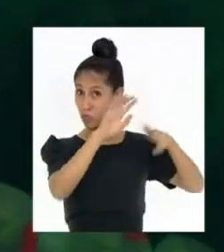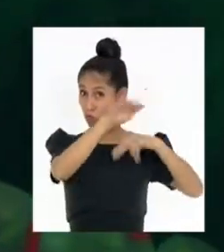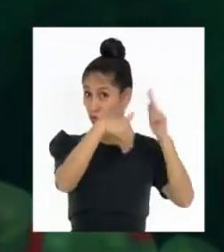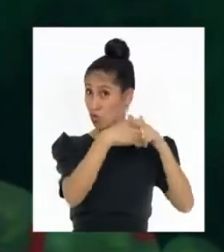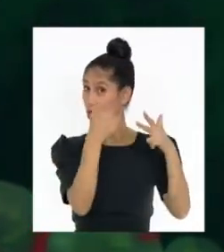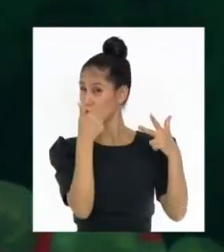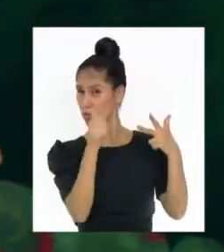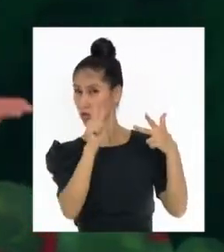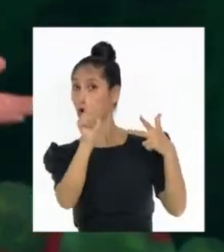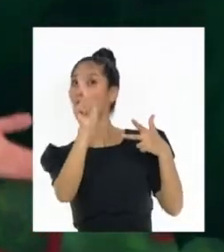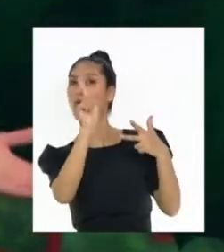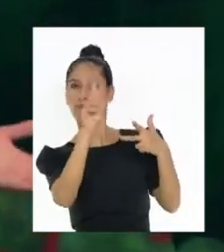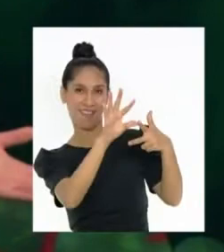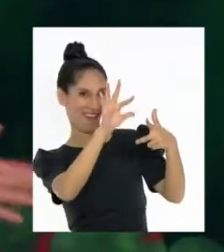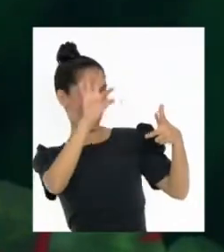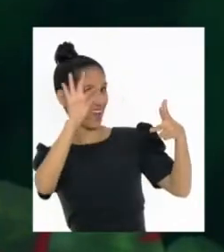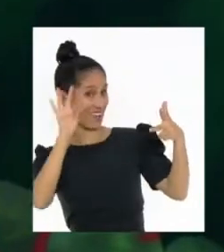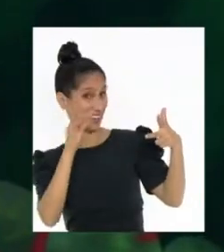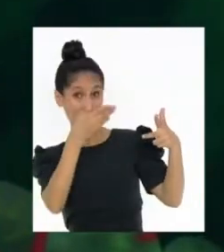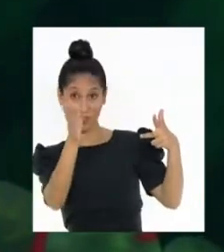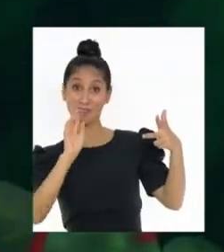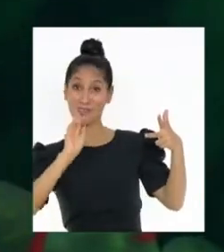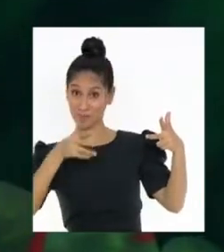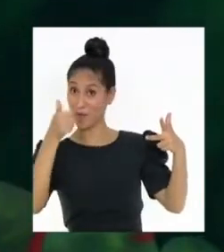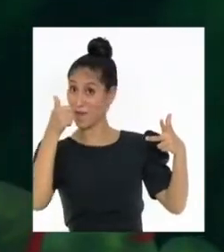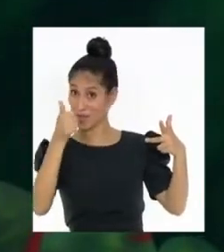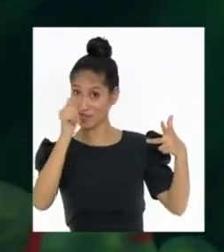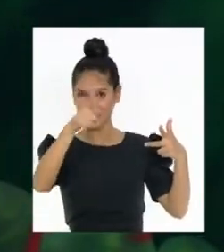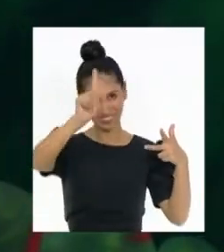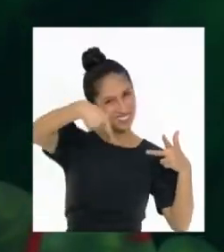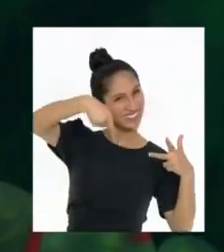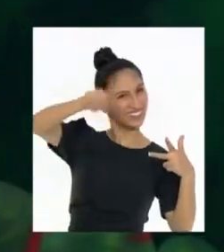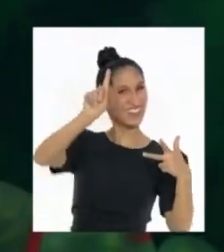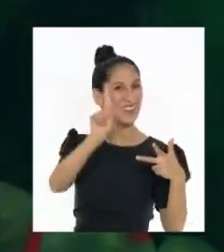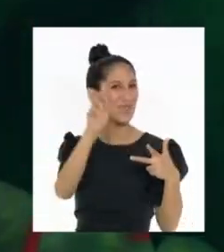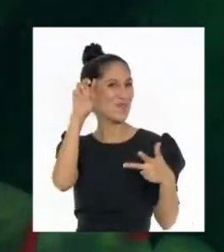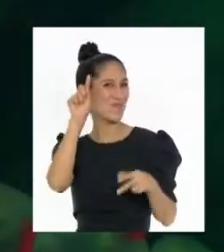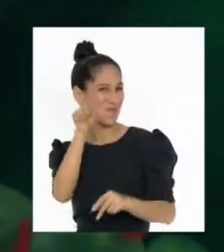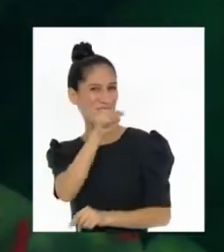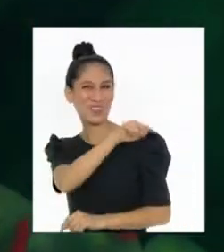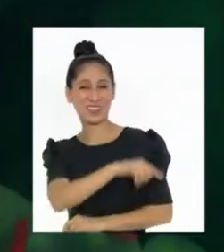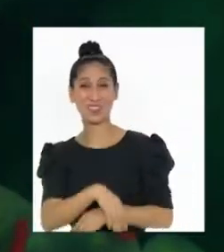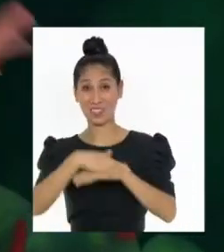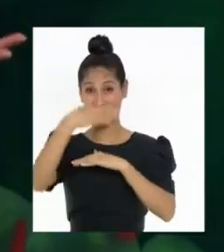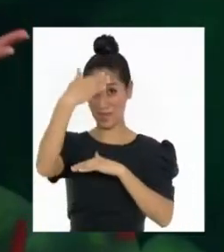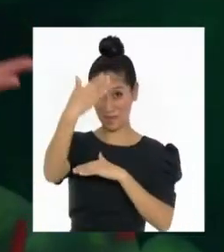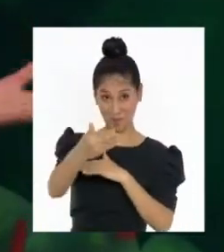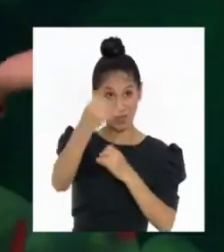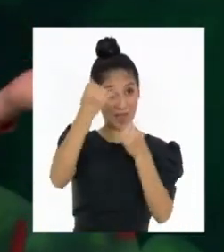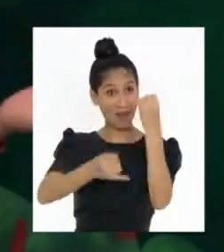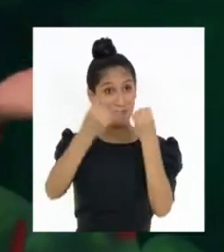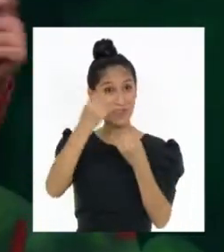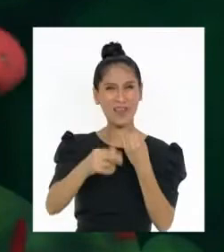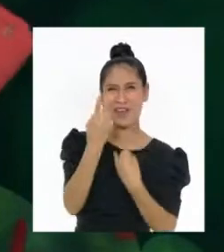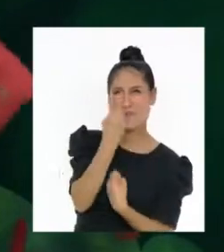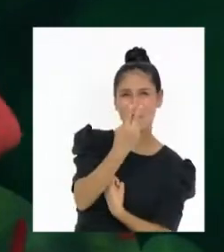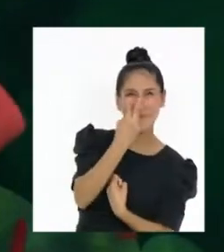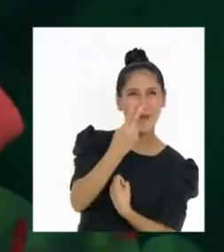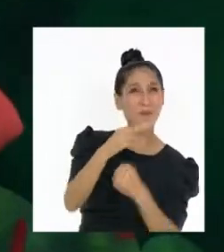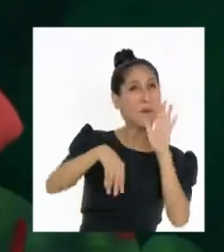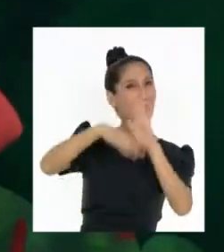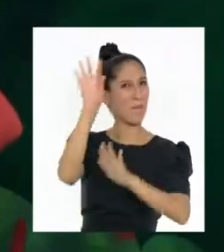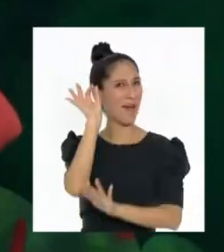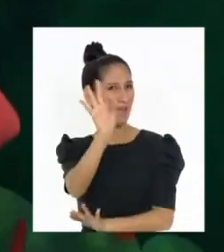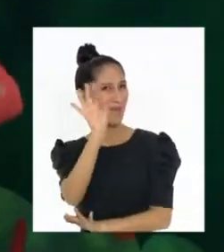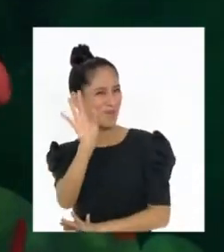responda correctamente ganará un punto. Y así, al final del juego, veremos quién tiene más puntos y se llevará un premio.